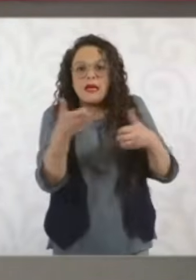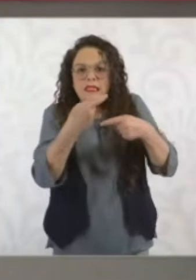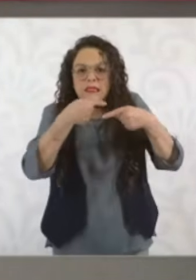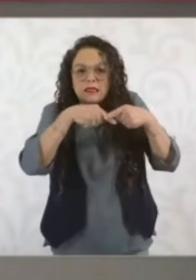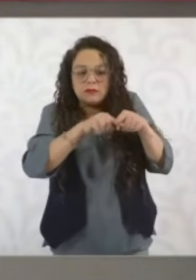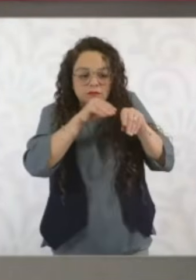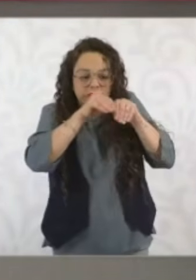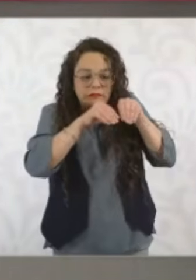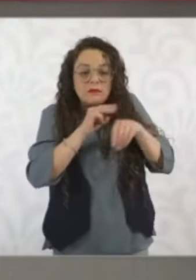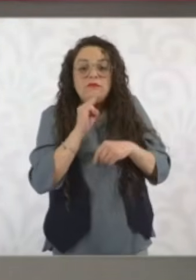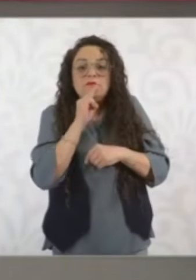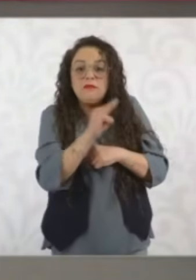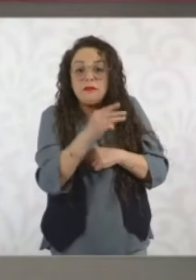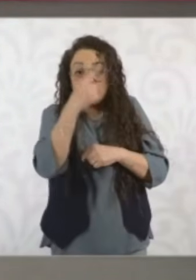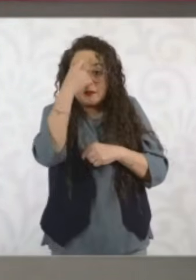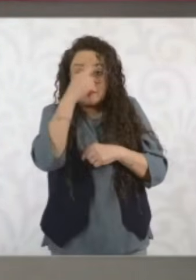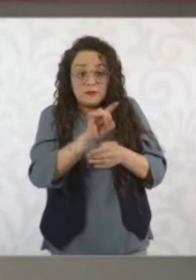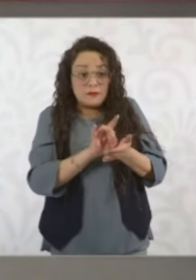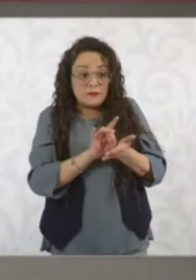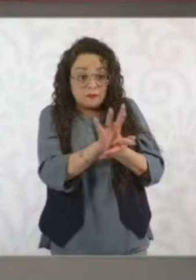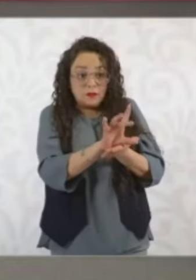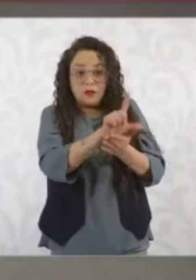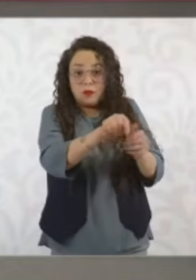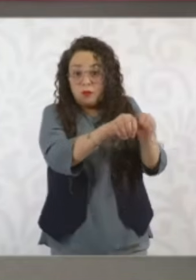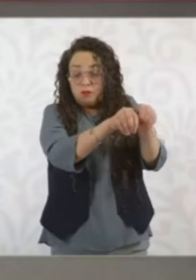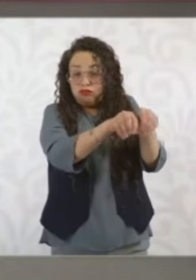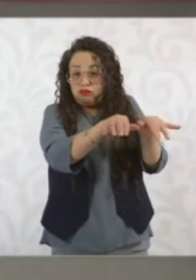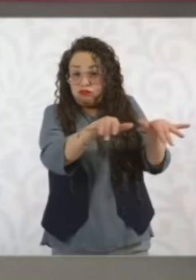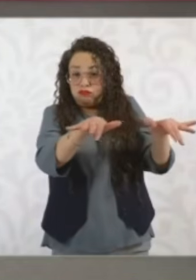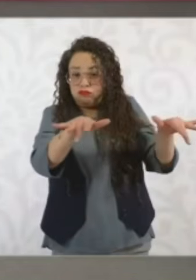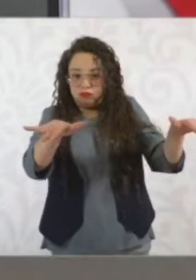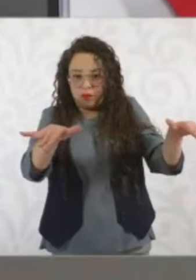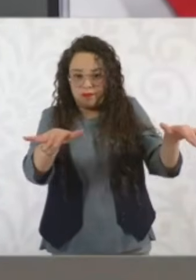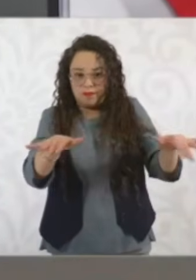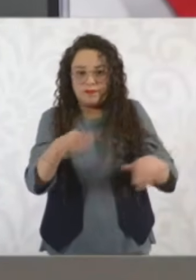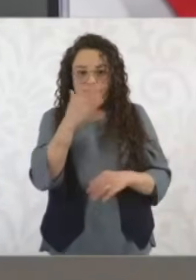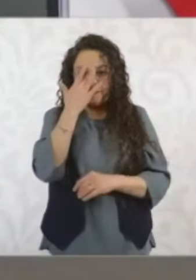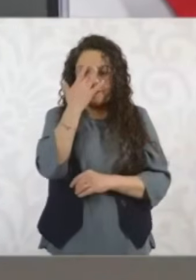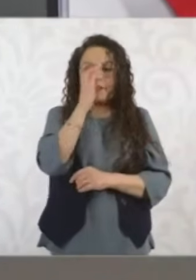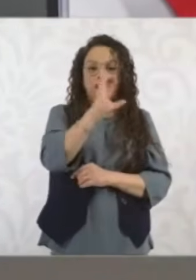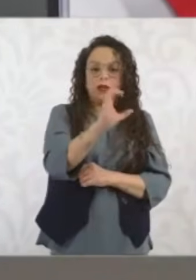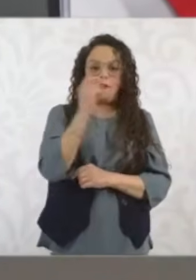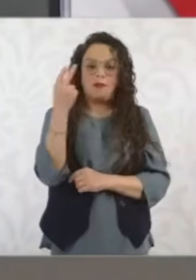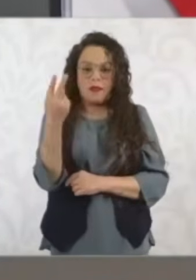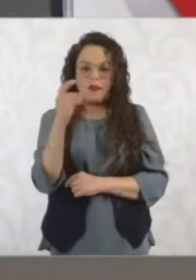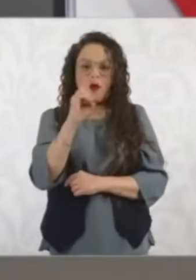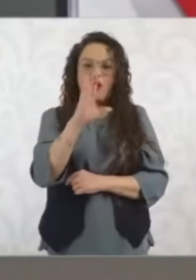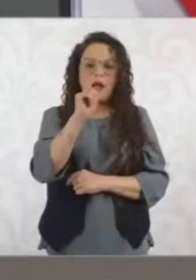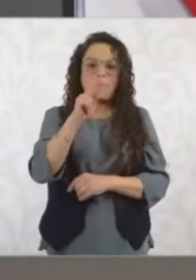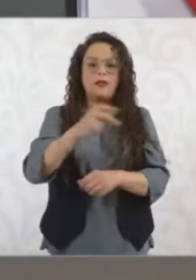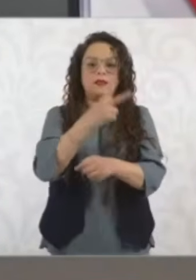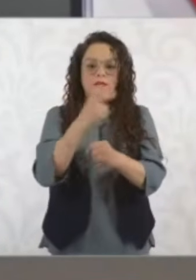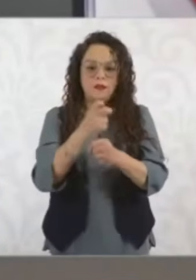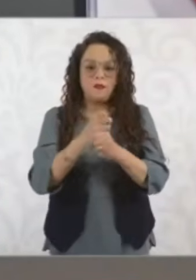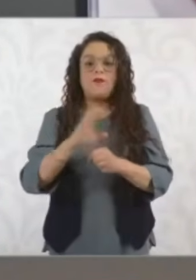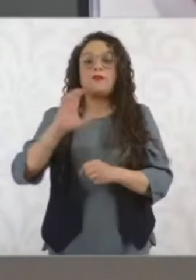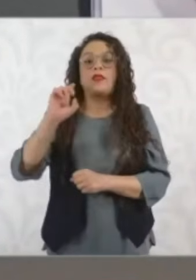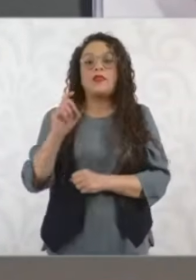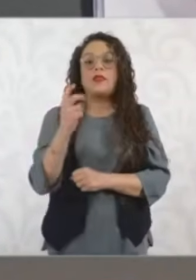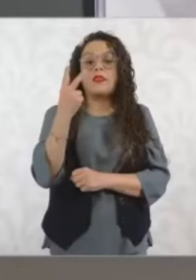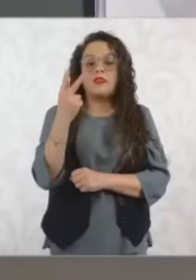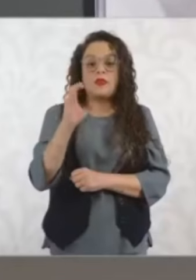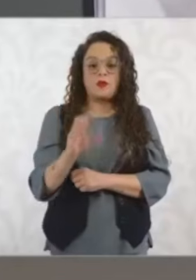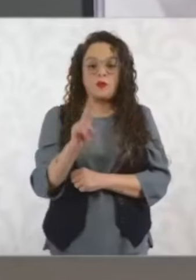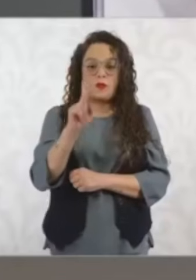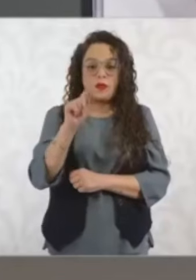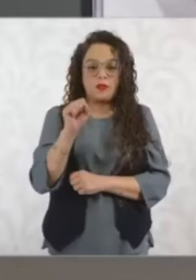capa. Ahí identificamos principalmente 32 cuentas con alcances importantes. Se trata